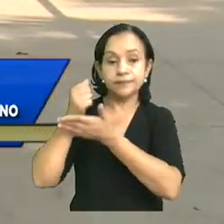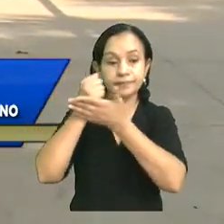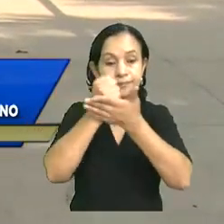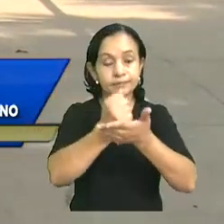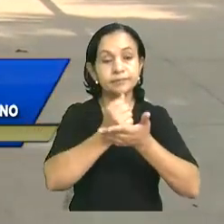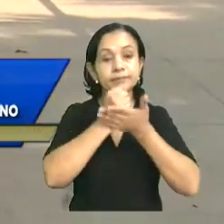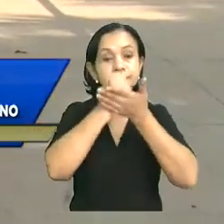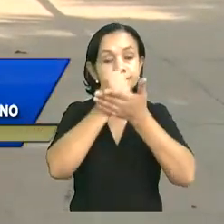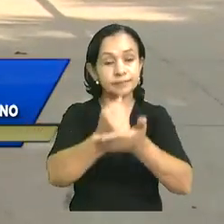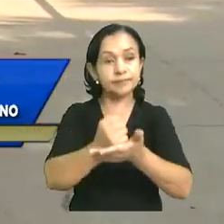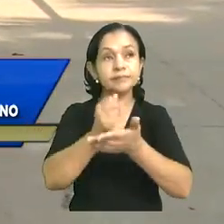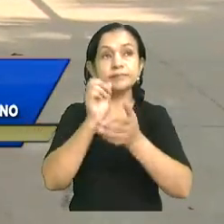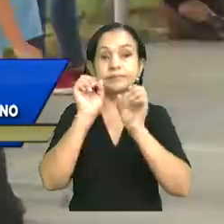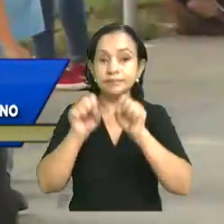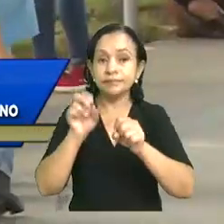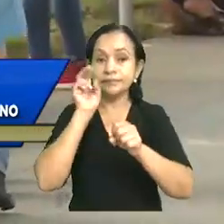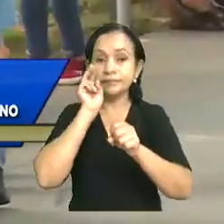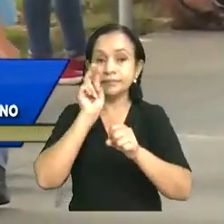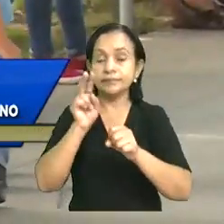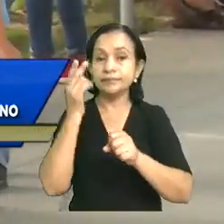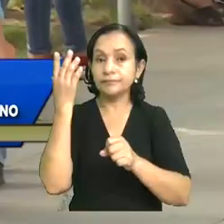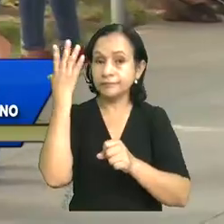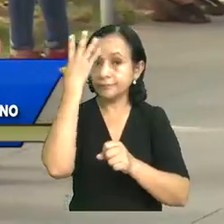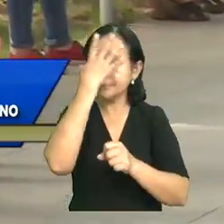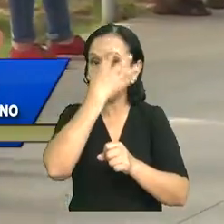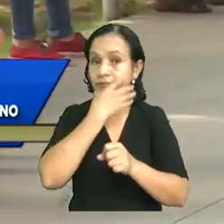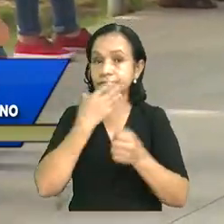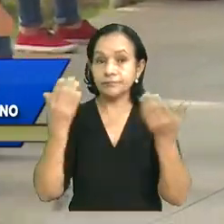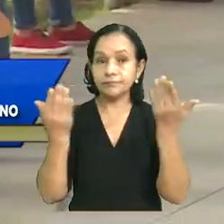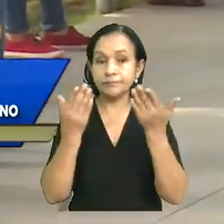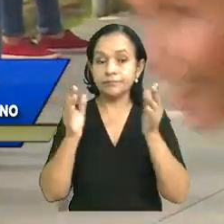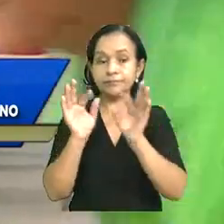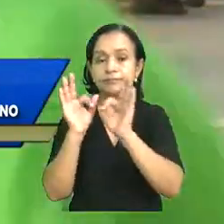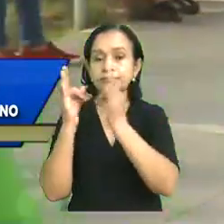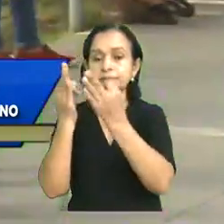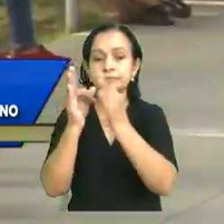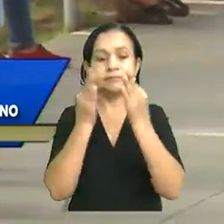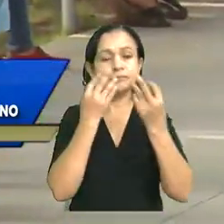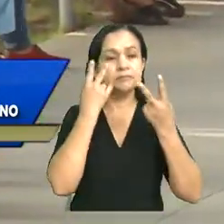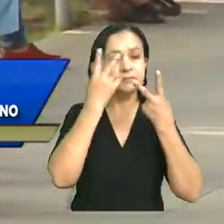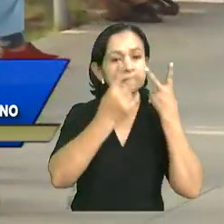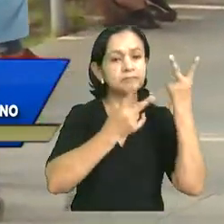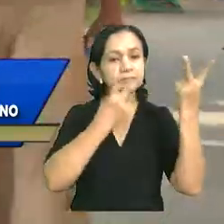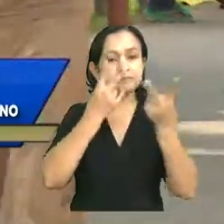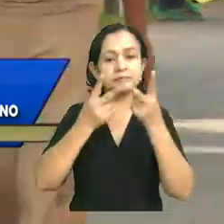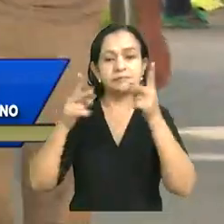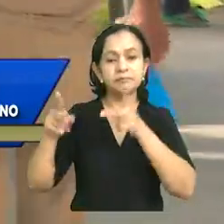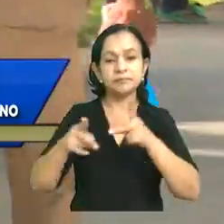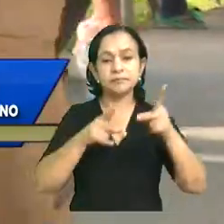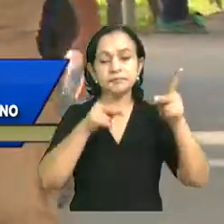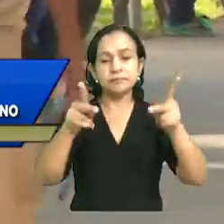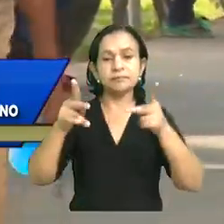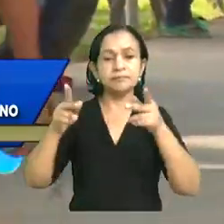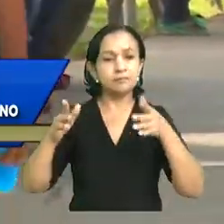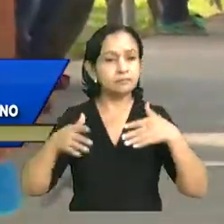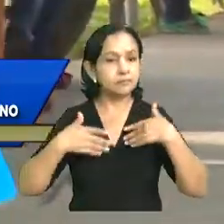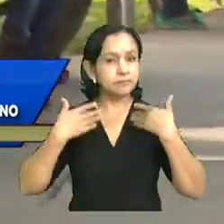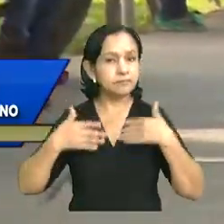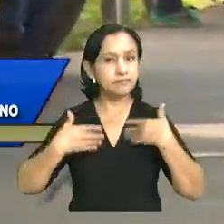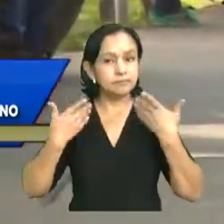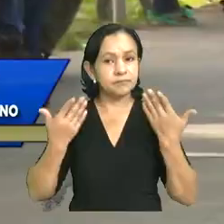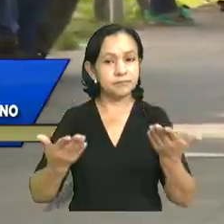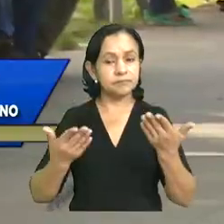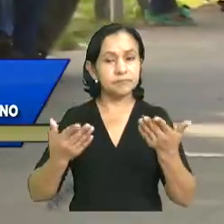en pantalla, es impresionante, ¿verdad?, cómo llegan las familias y que tienen la oportunidad también de recrearse. Tienen